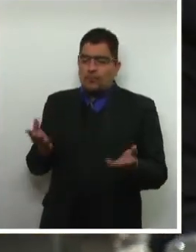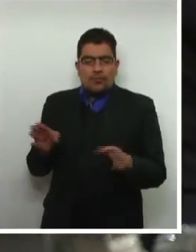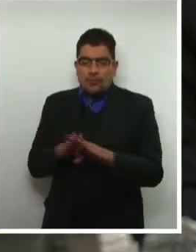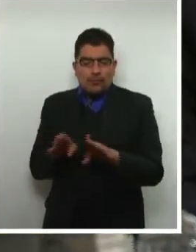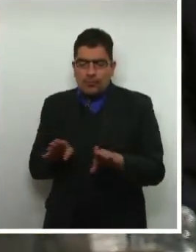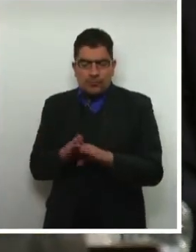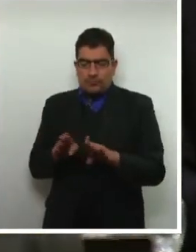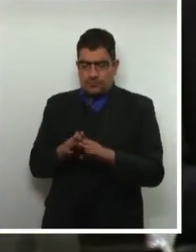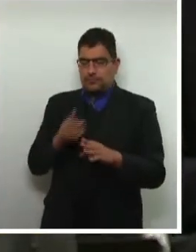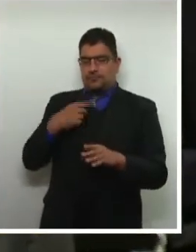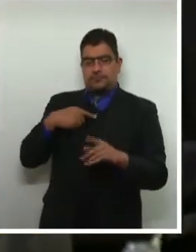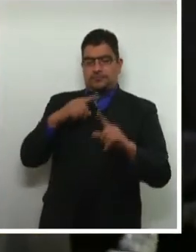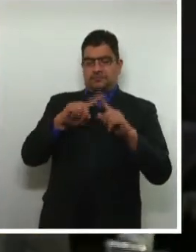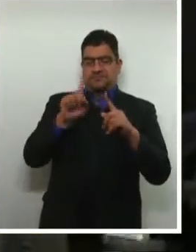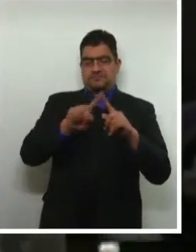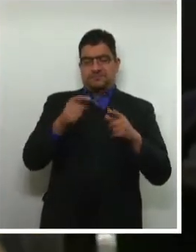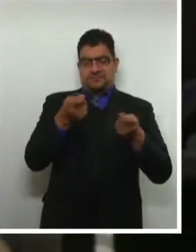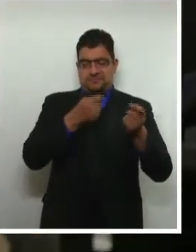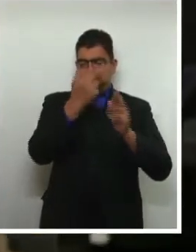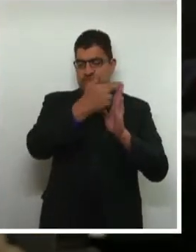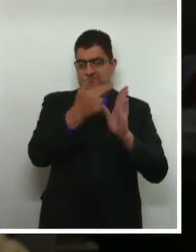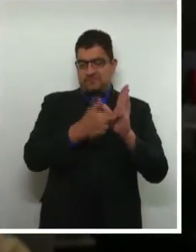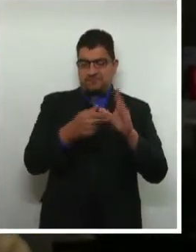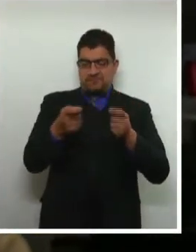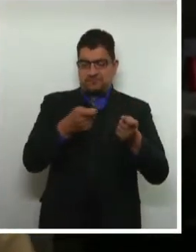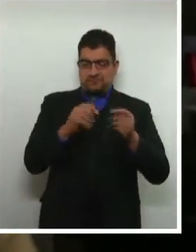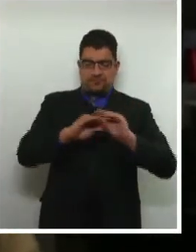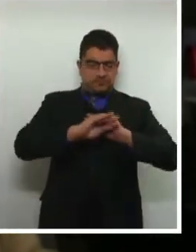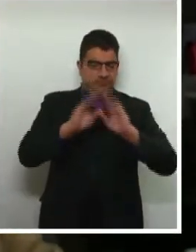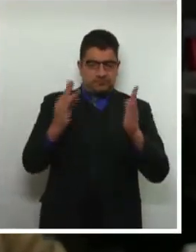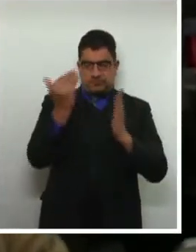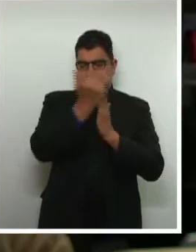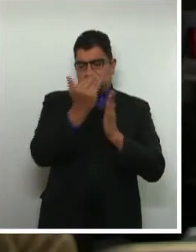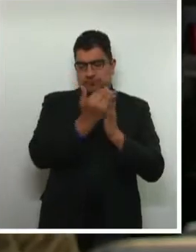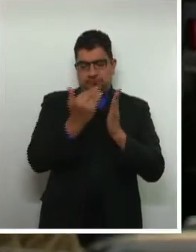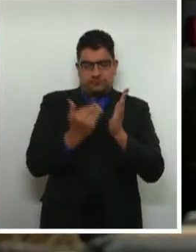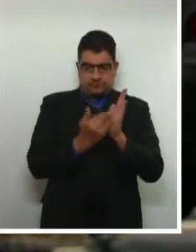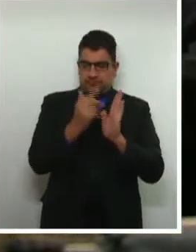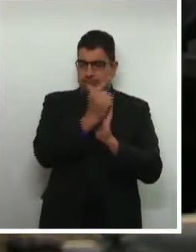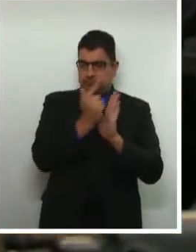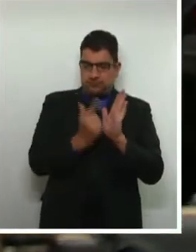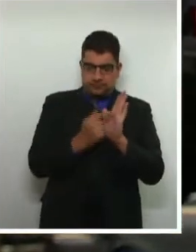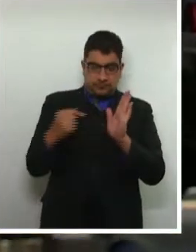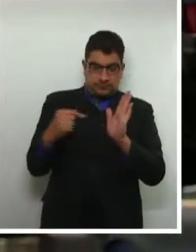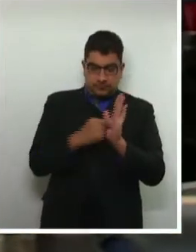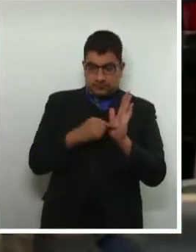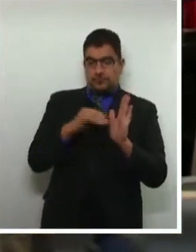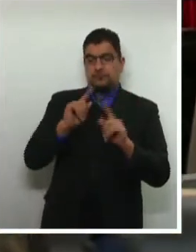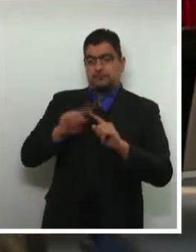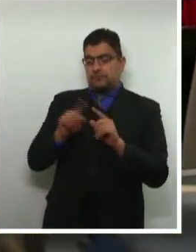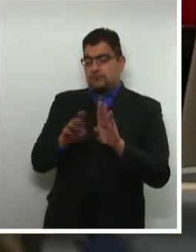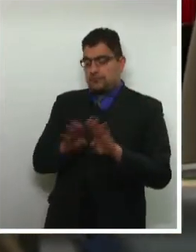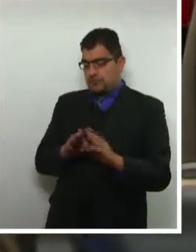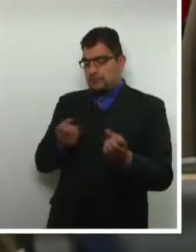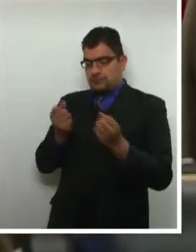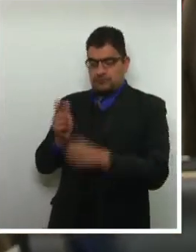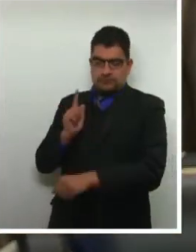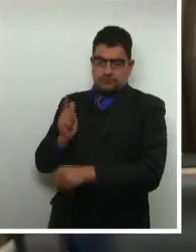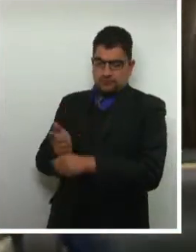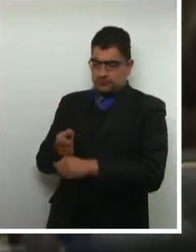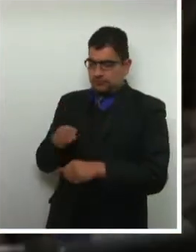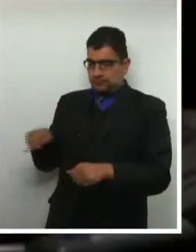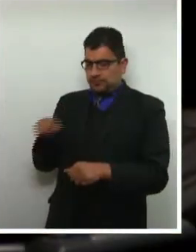mandatos claros y previstos desde la norma fundamental en los que se establecen instrumentos de